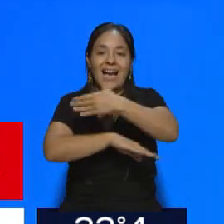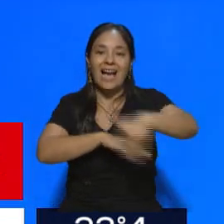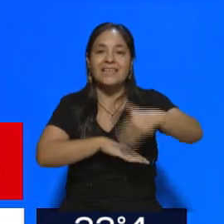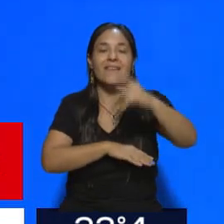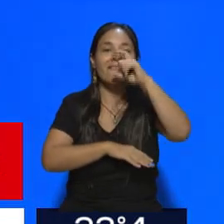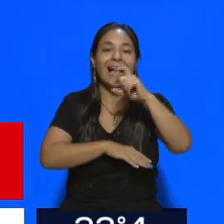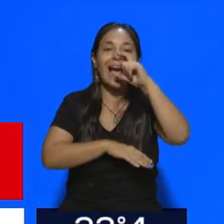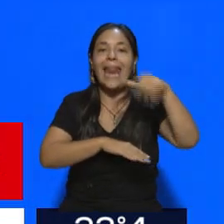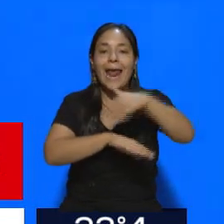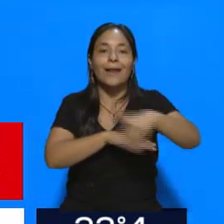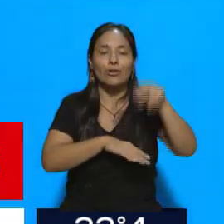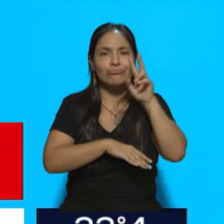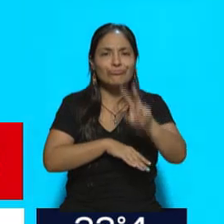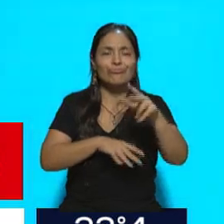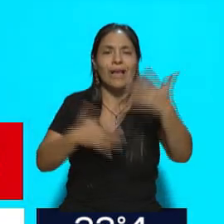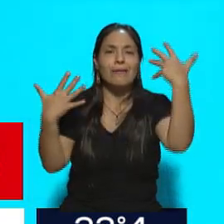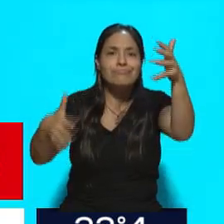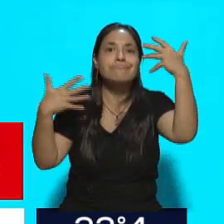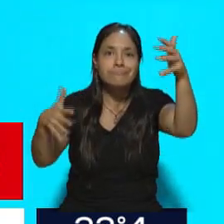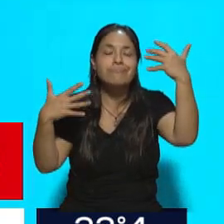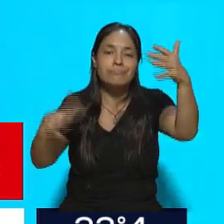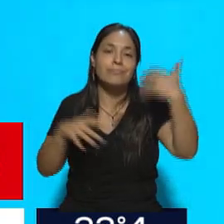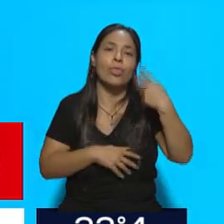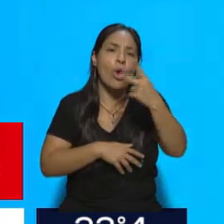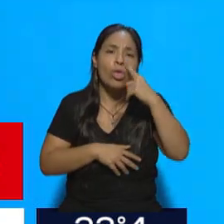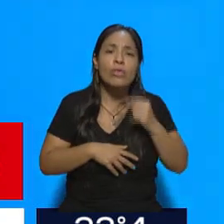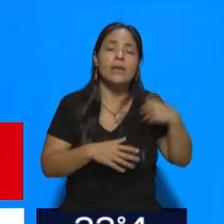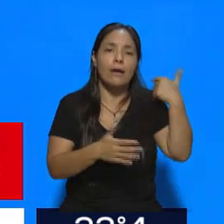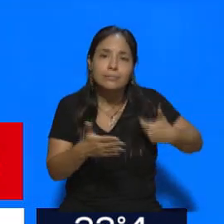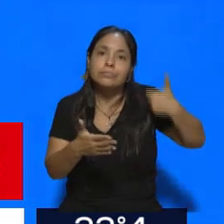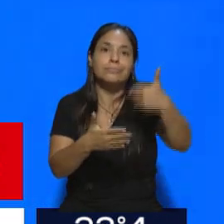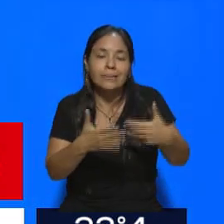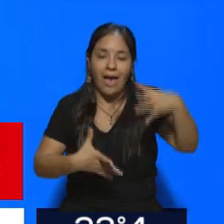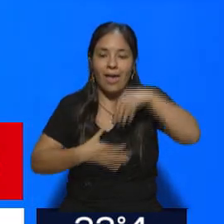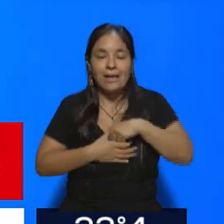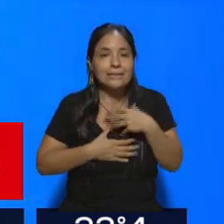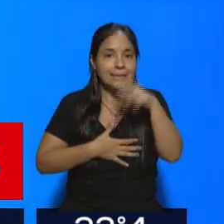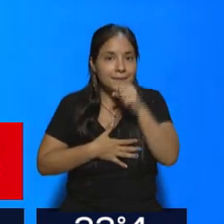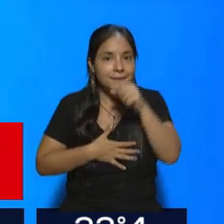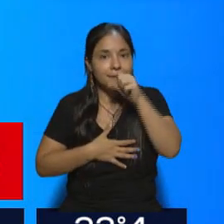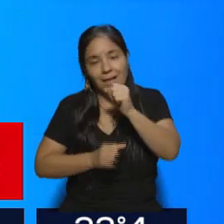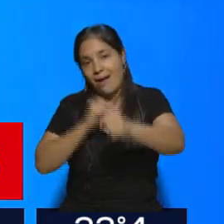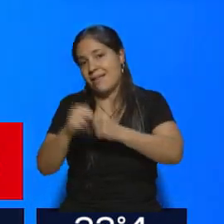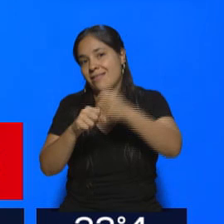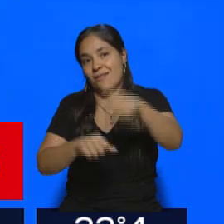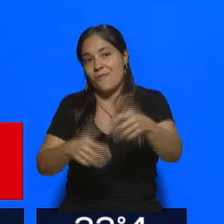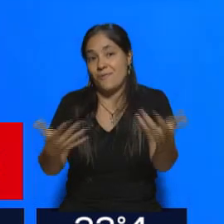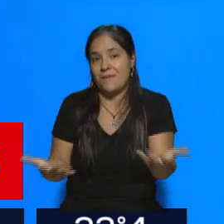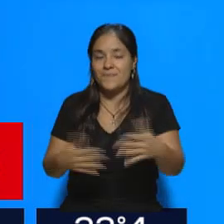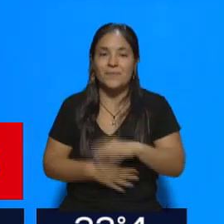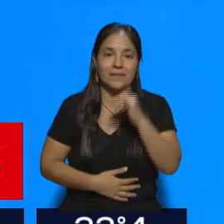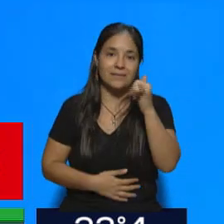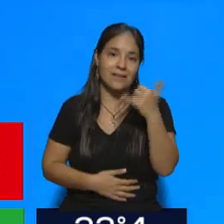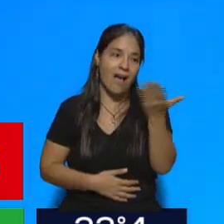Belgrano, y esa situación se extendió a lo largo de la jornada en los diferentes espacios verdes y públicos de la provincia. Lo marcábamos ayer,